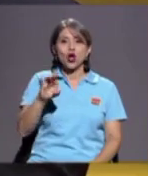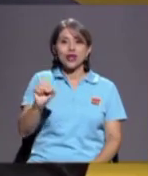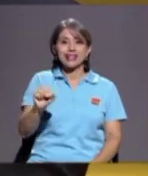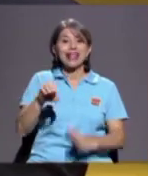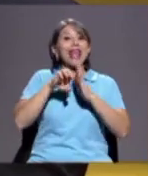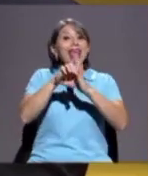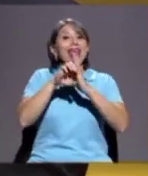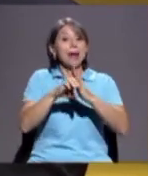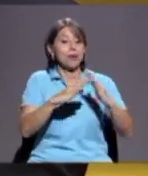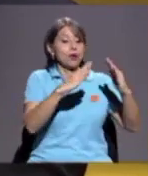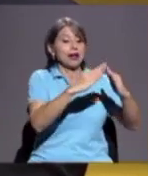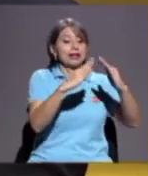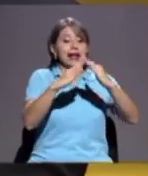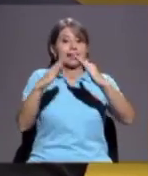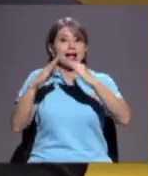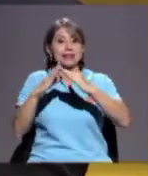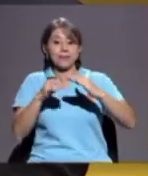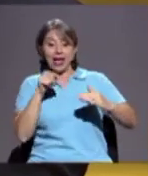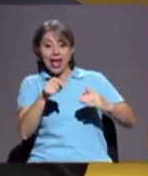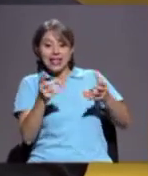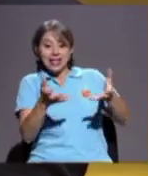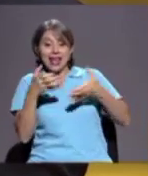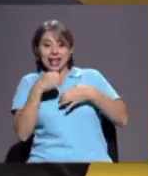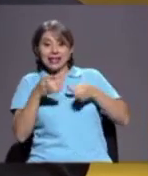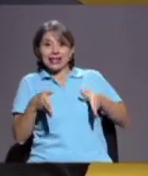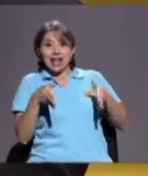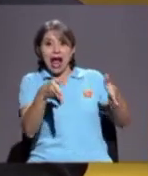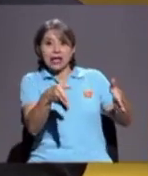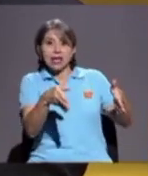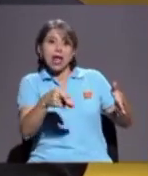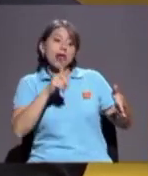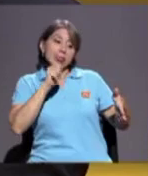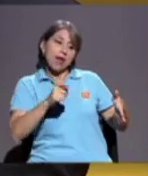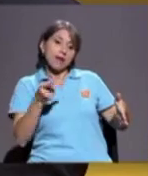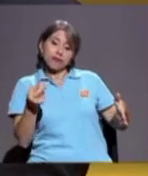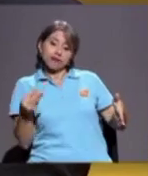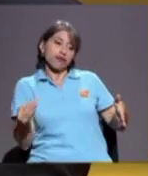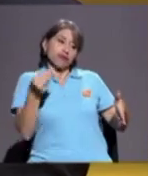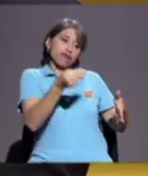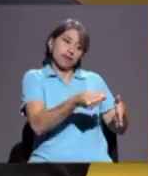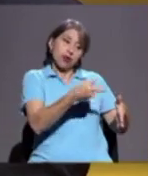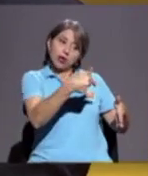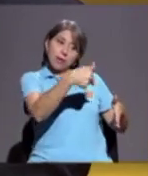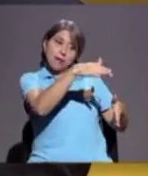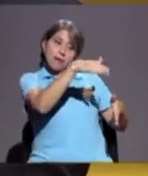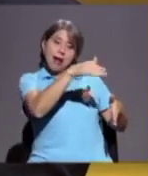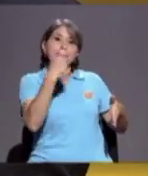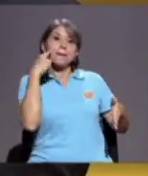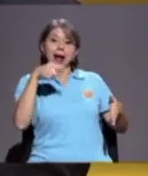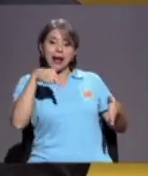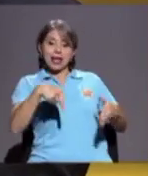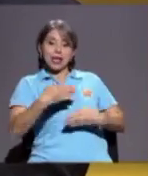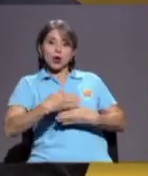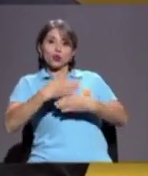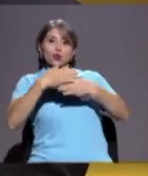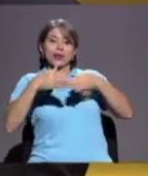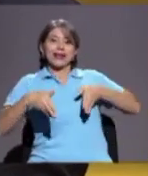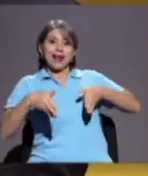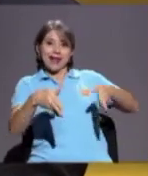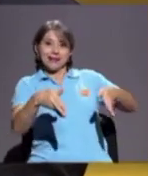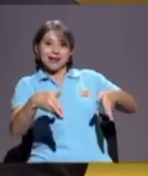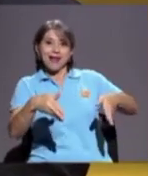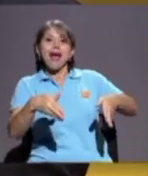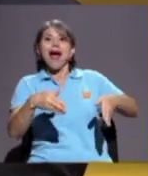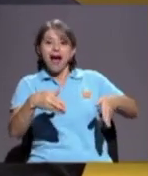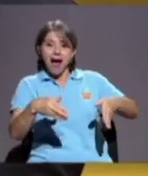de cabeza en el caso nuestro, ¿verdad? En el sentido de que no se ha evaluado